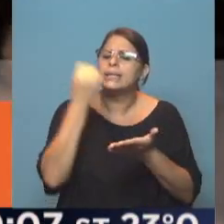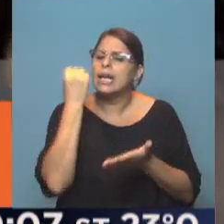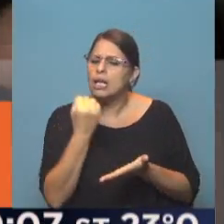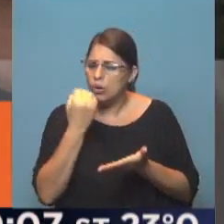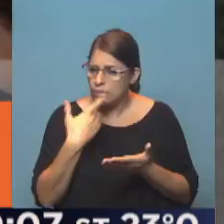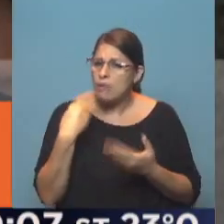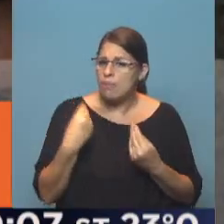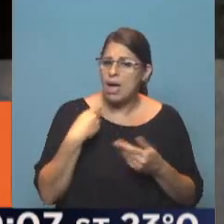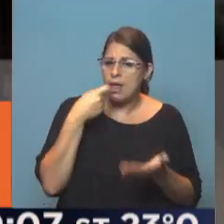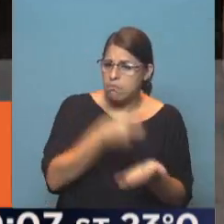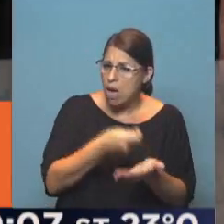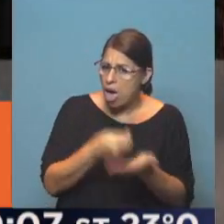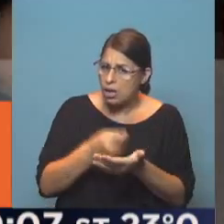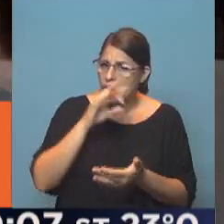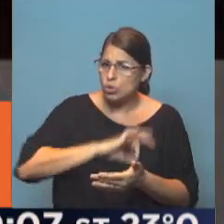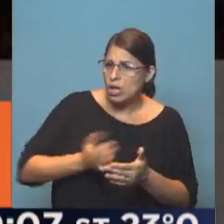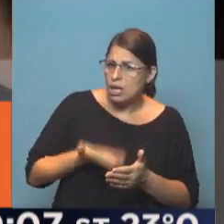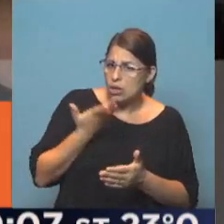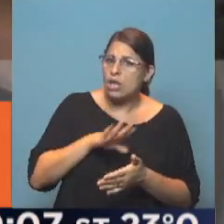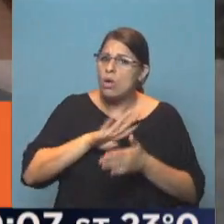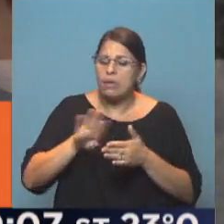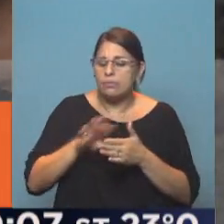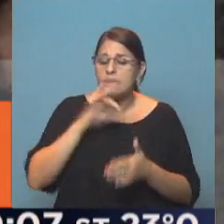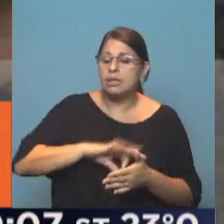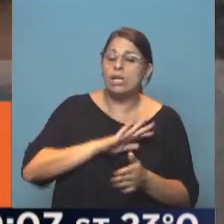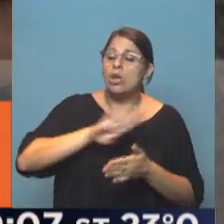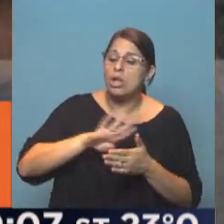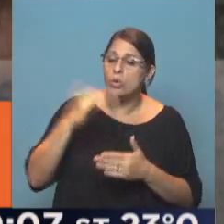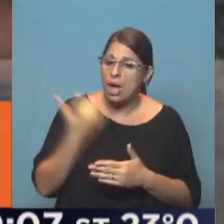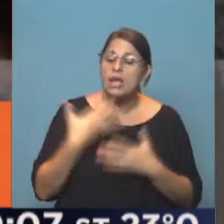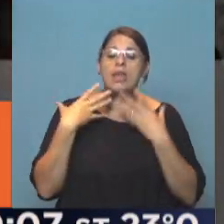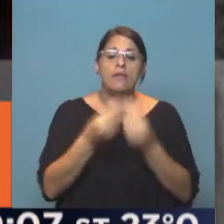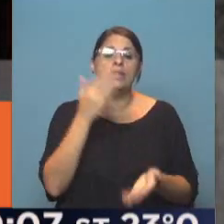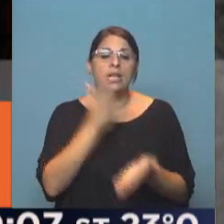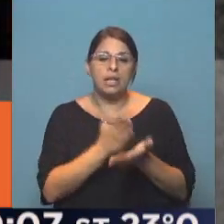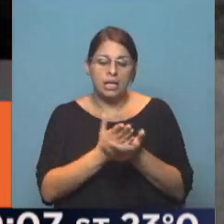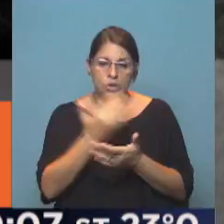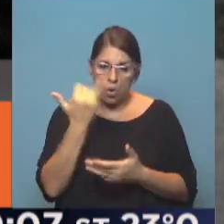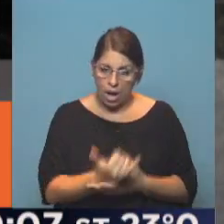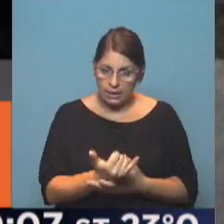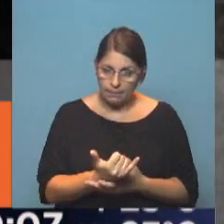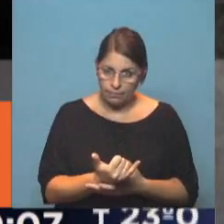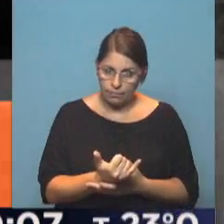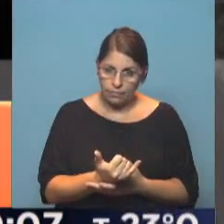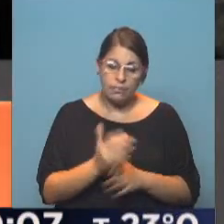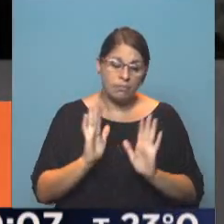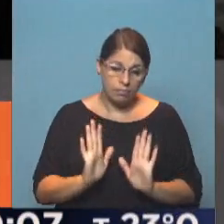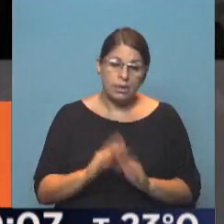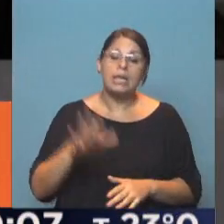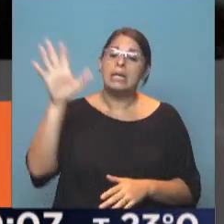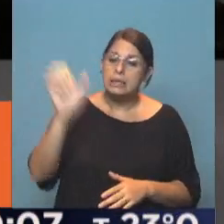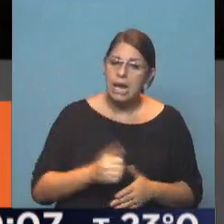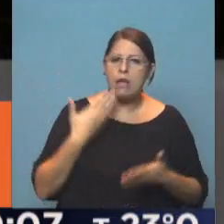poder pagar los salarios adeudados a los trabajadores y defender ese derecho que ellos tienen. Así pasó,